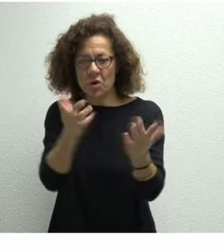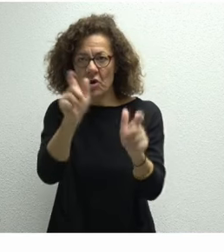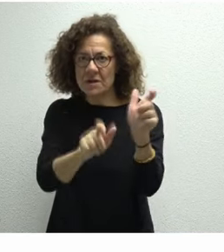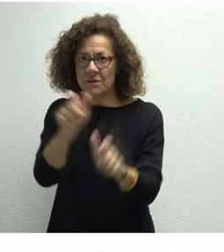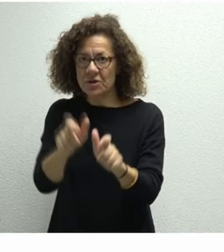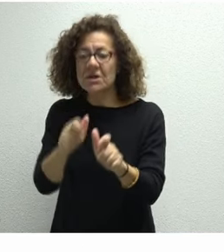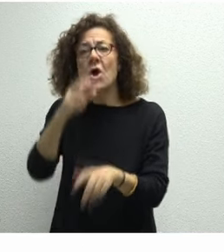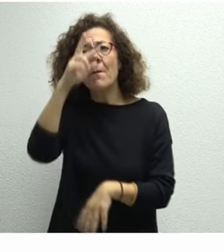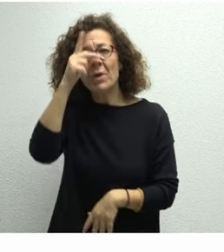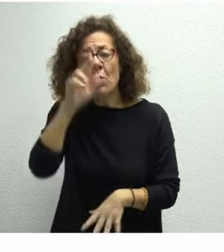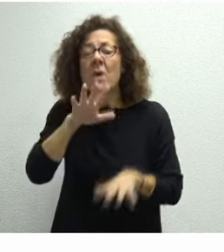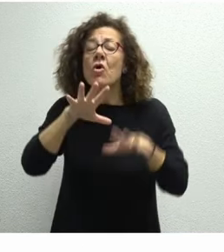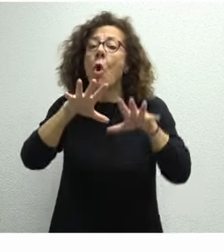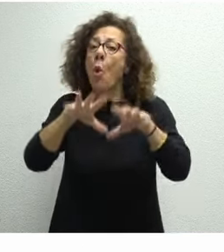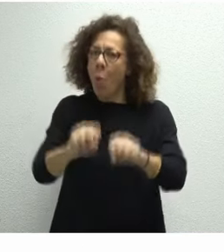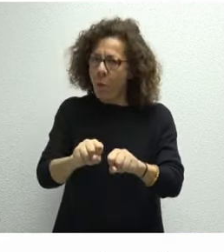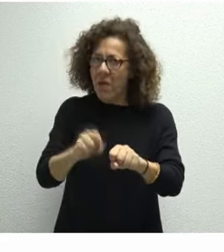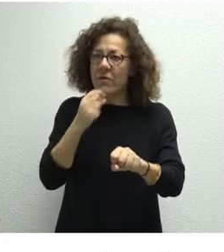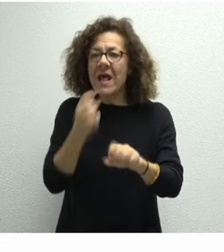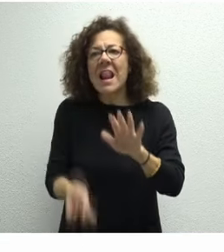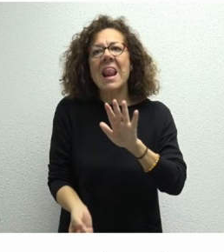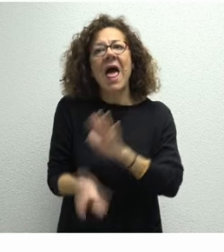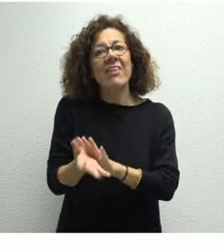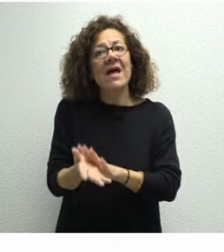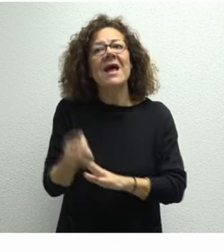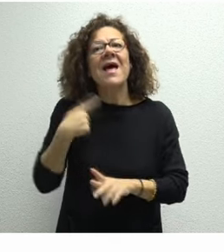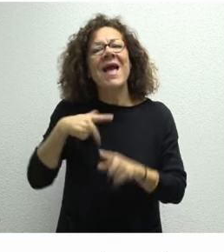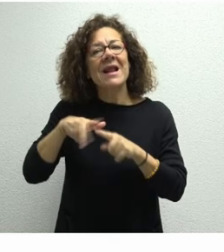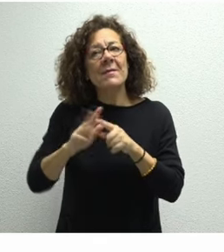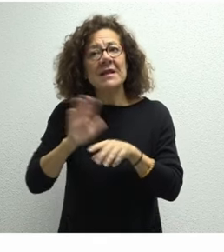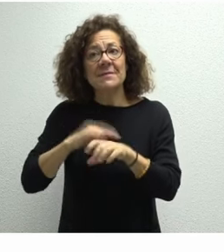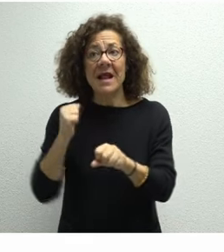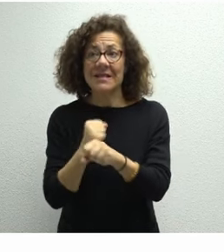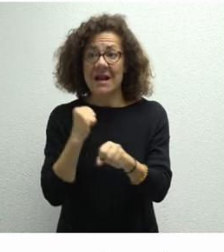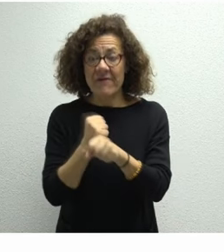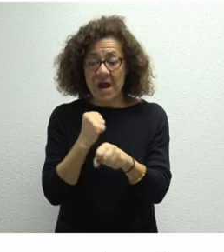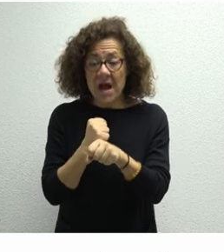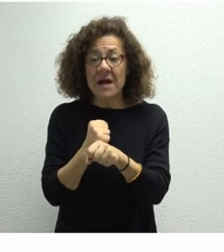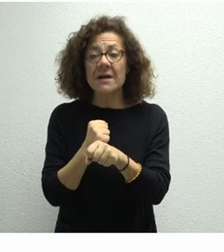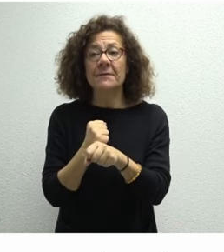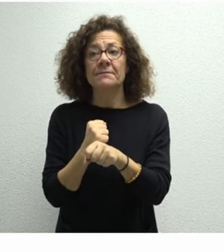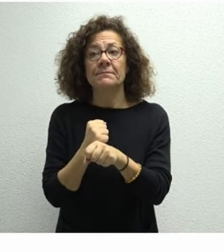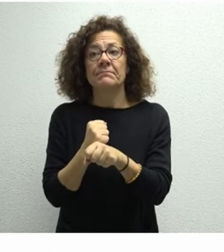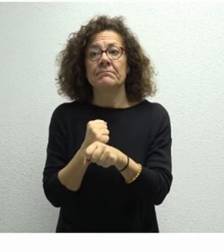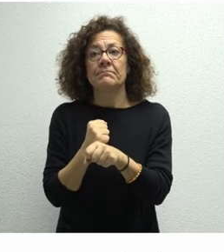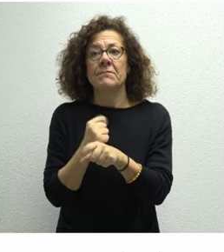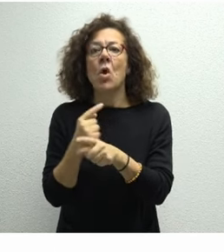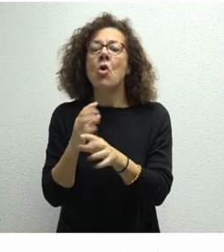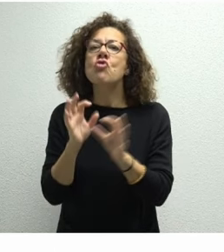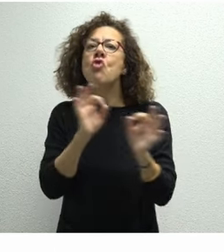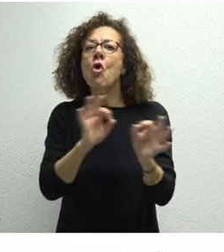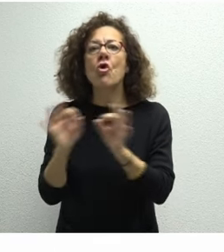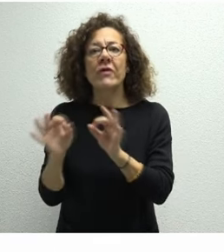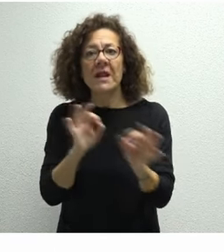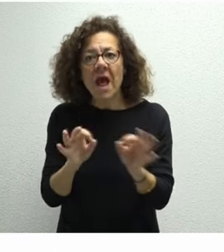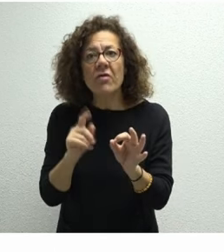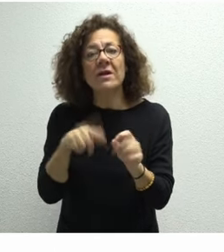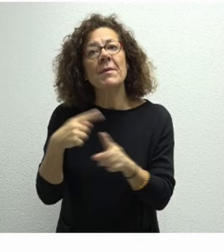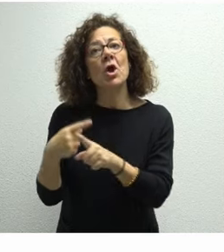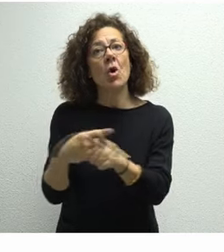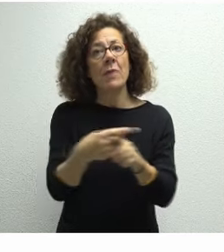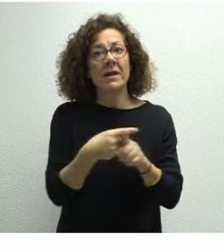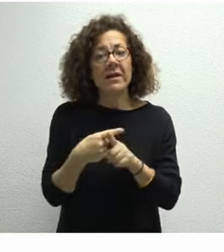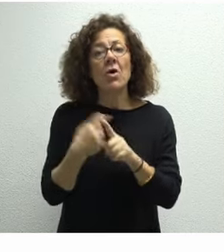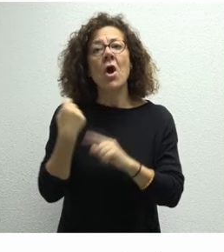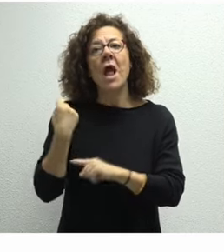hemos preocupado y ocupado de lanzar herramientas para trabajar de manera coordinada y compartida el apoyo